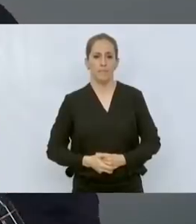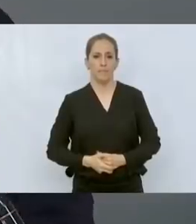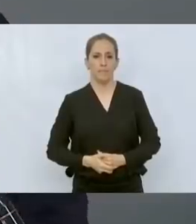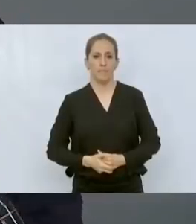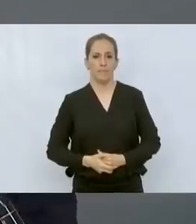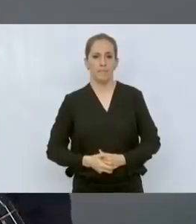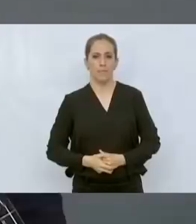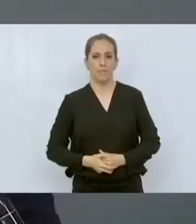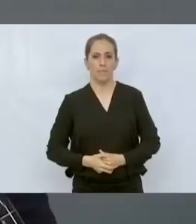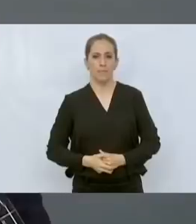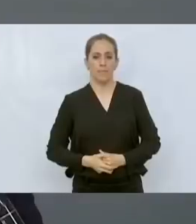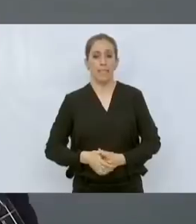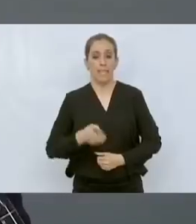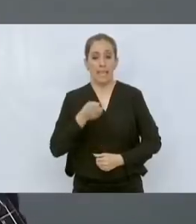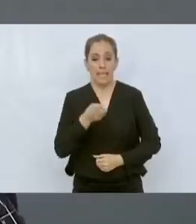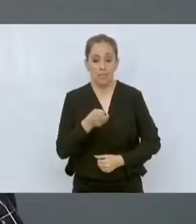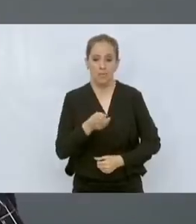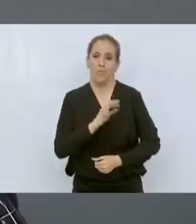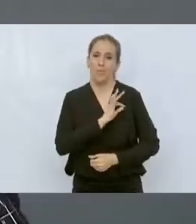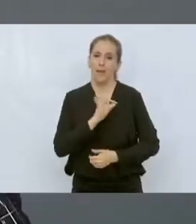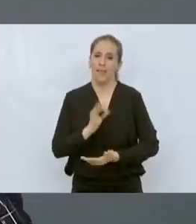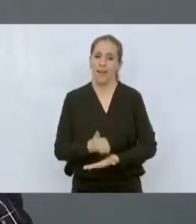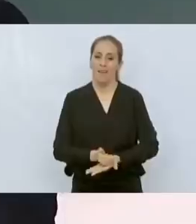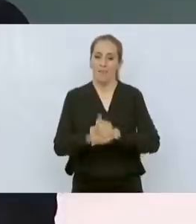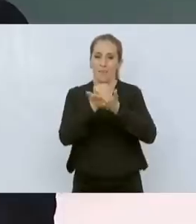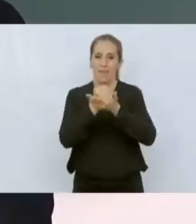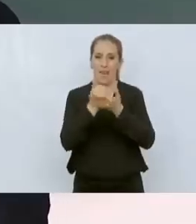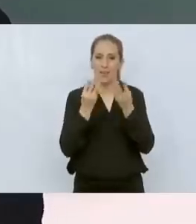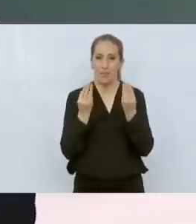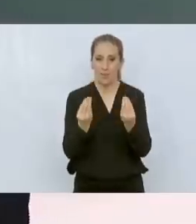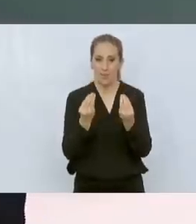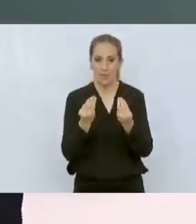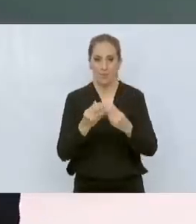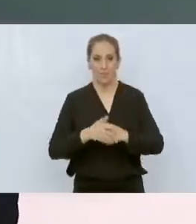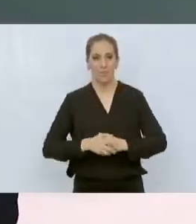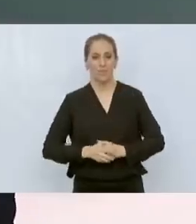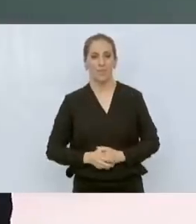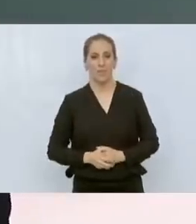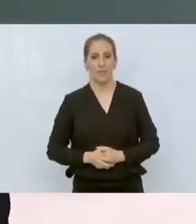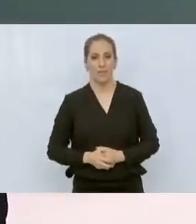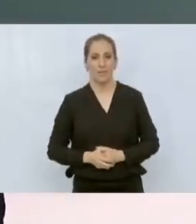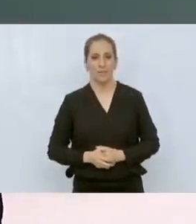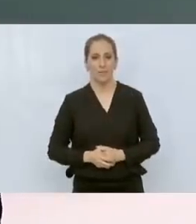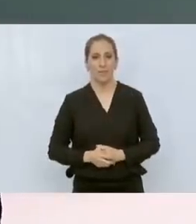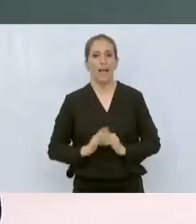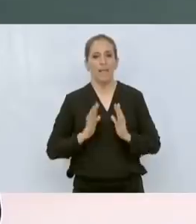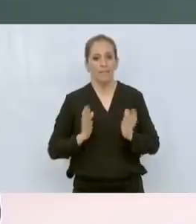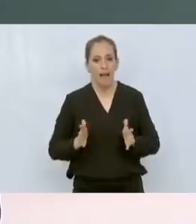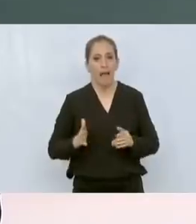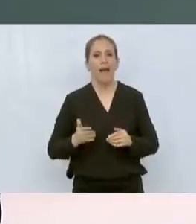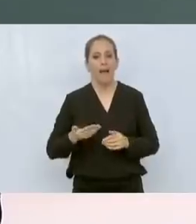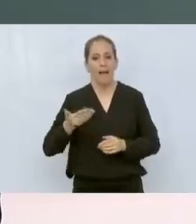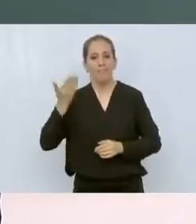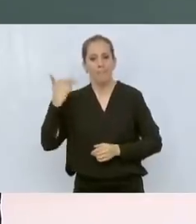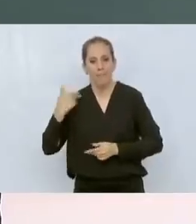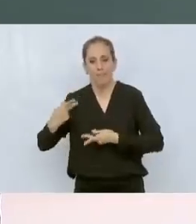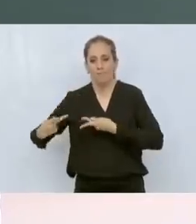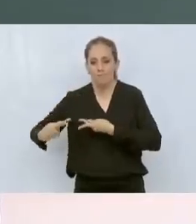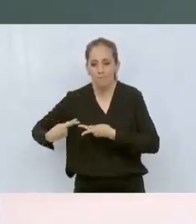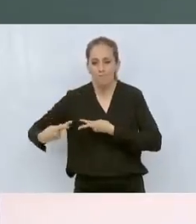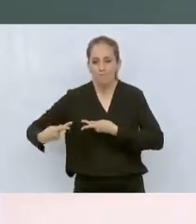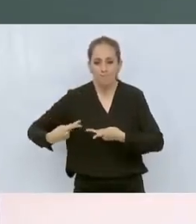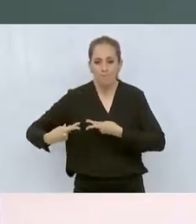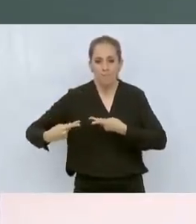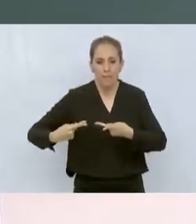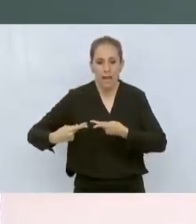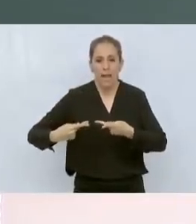Esto nos va a ayudar mucho. Se complementa con lo que ya estamos llevando a cabo en nuestro país.